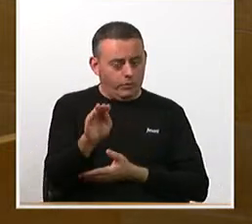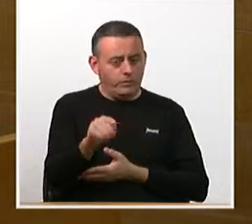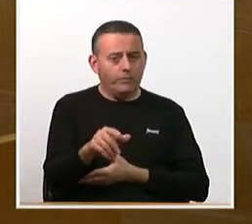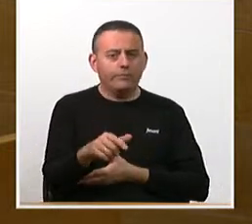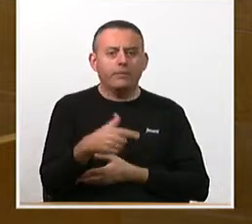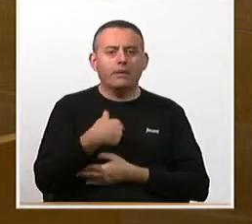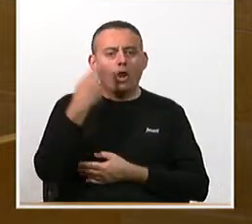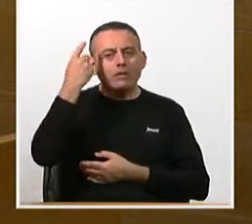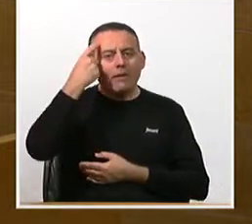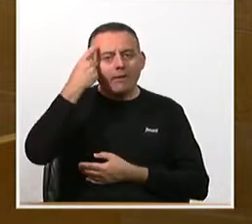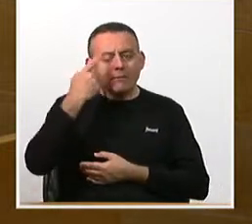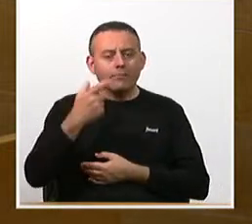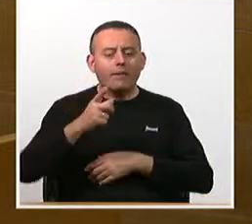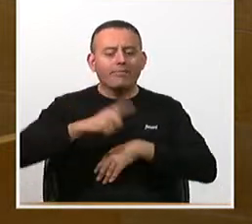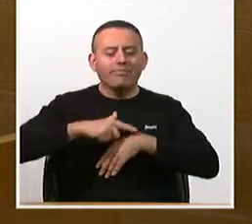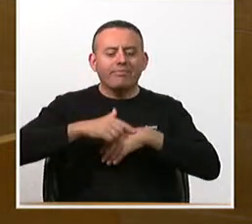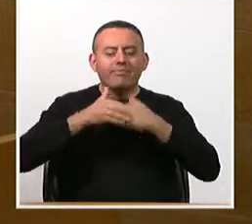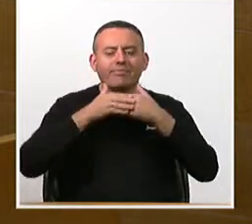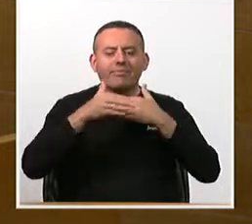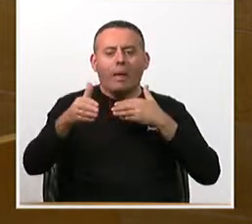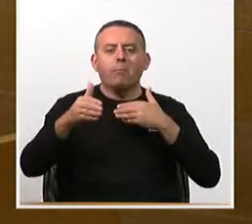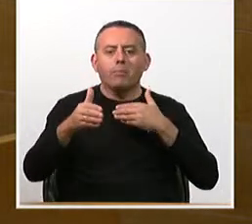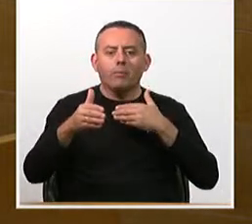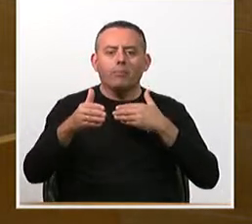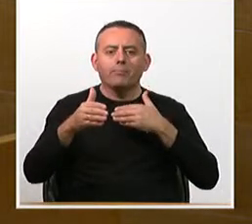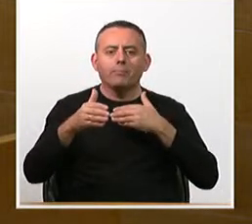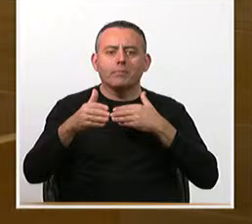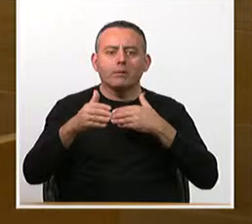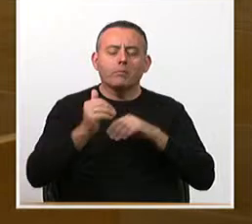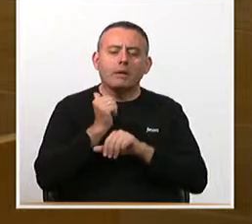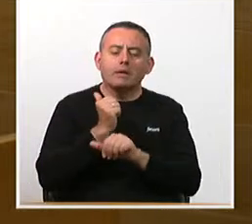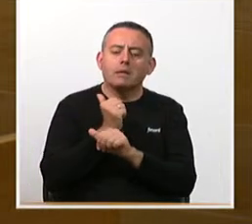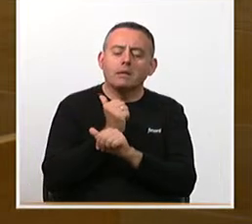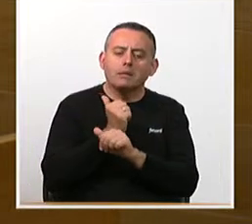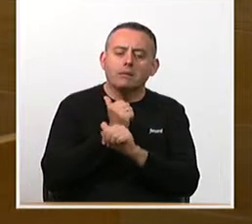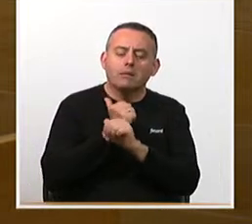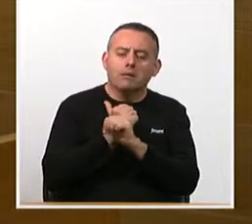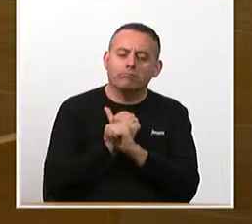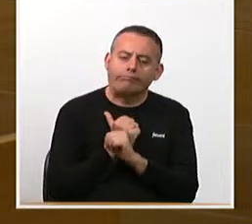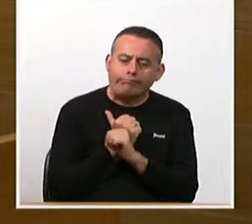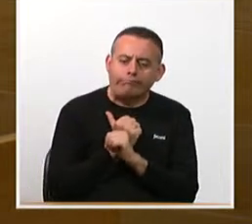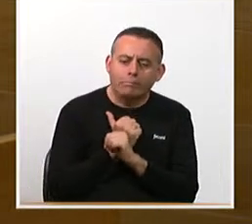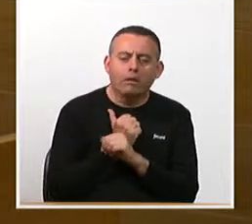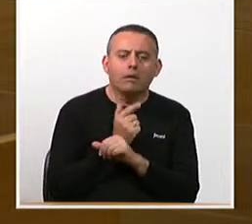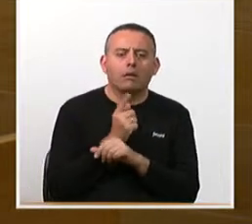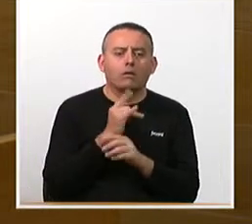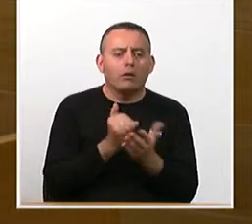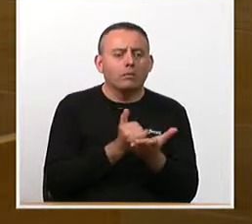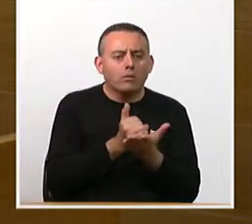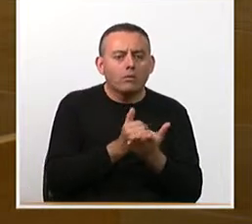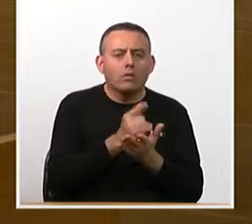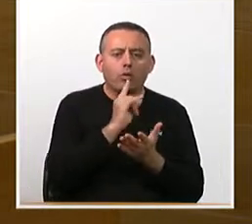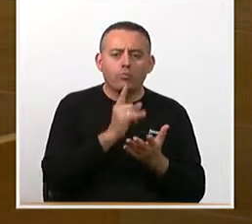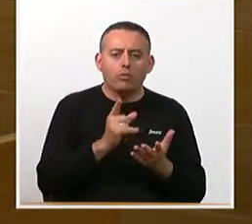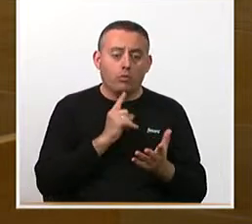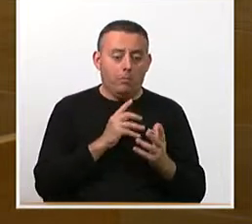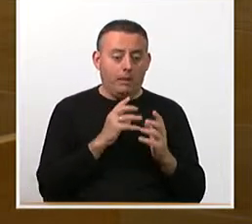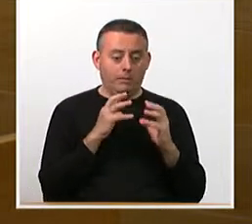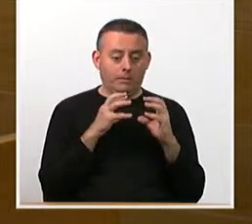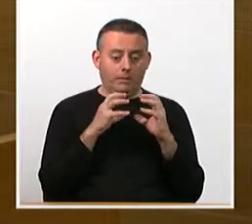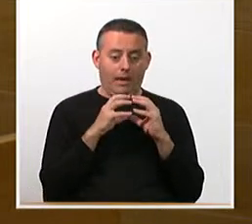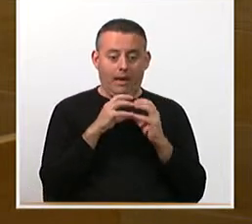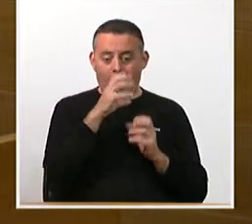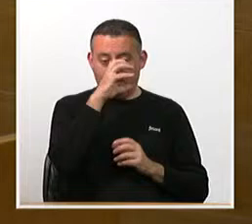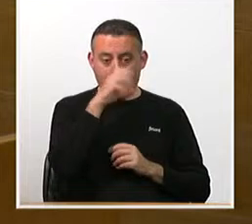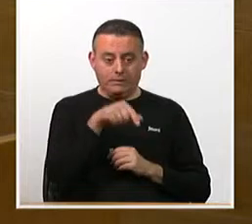de van a que esperar y que suportar lurad y ladores valencianes que leses proven deip o